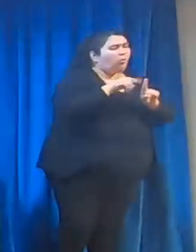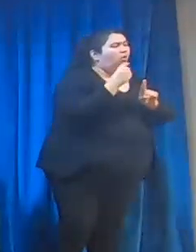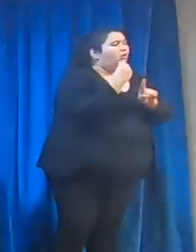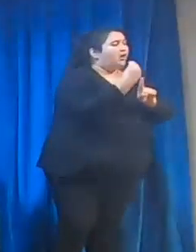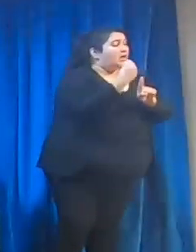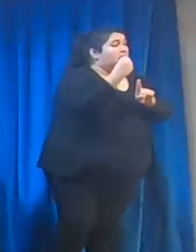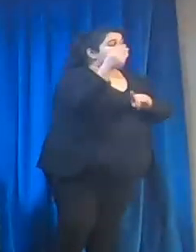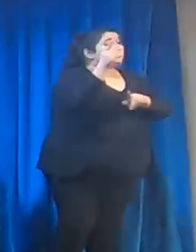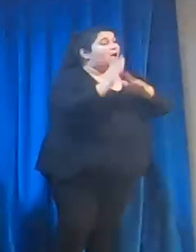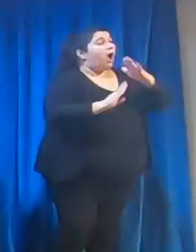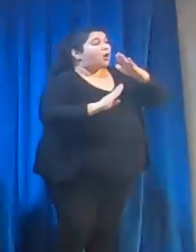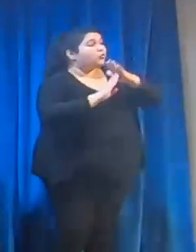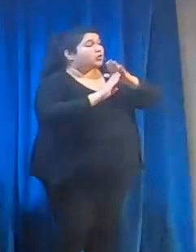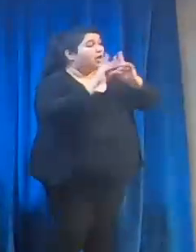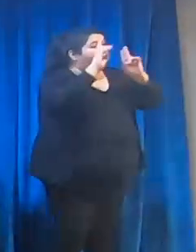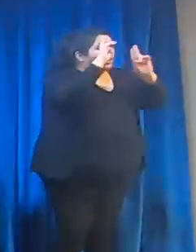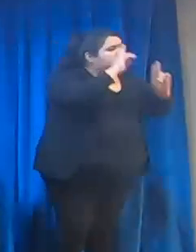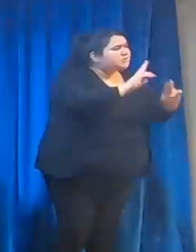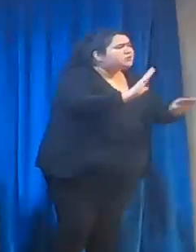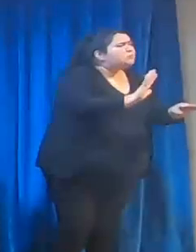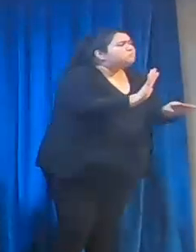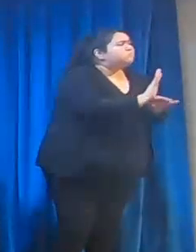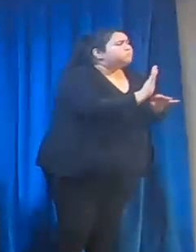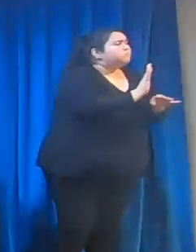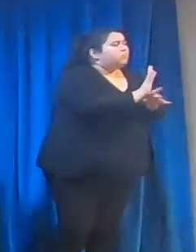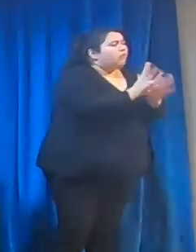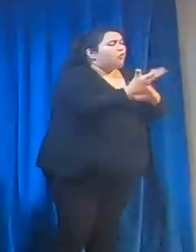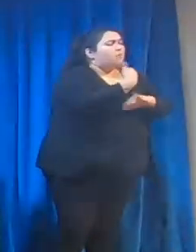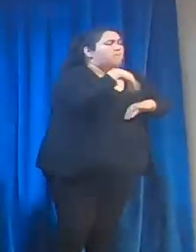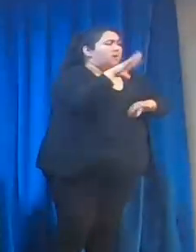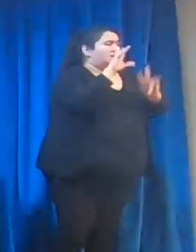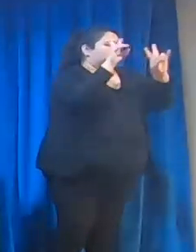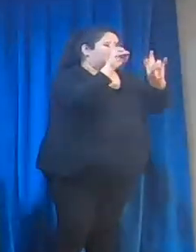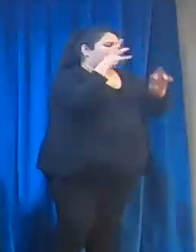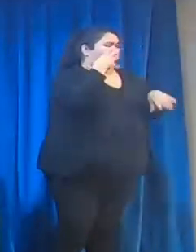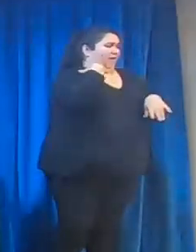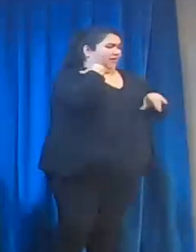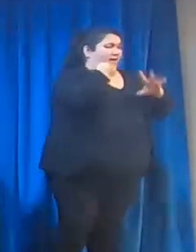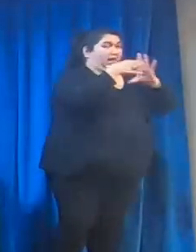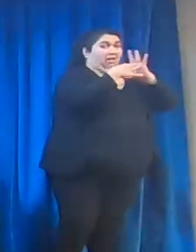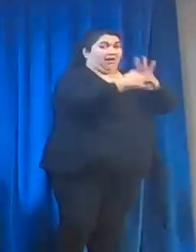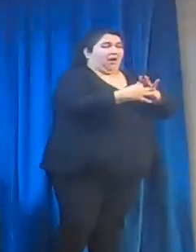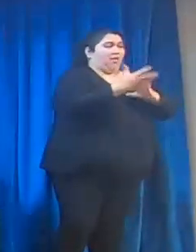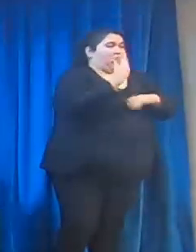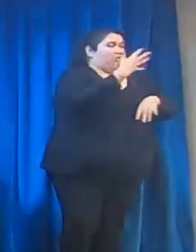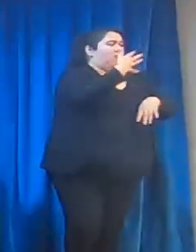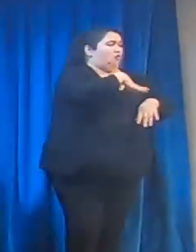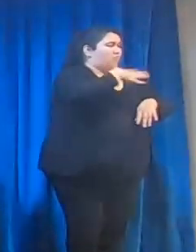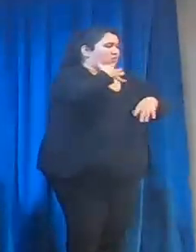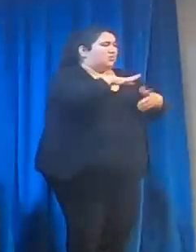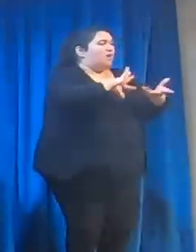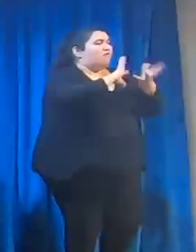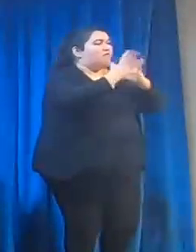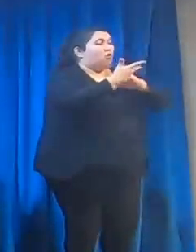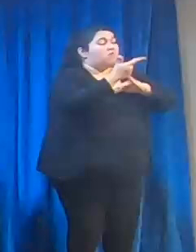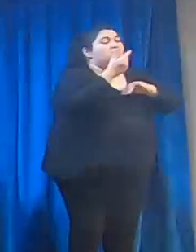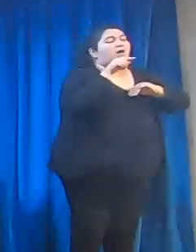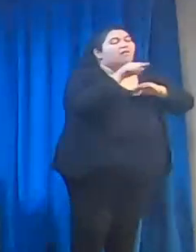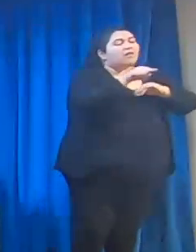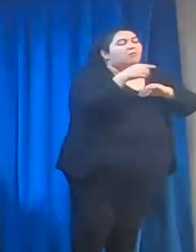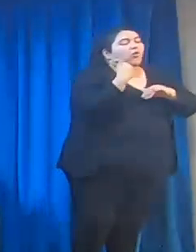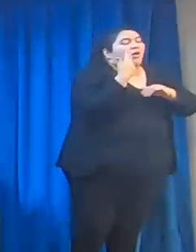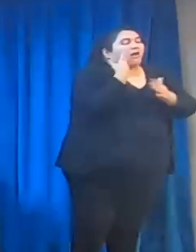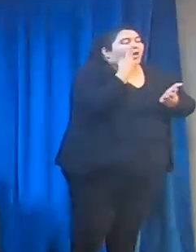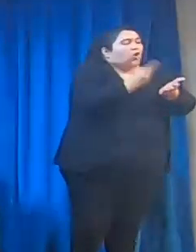autoridad y respeto repite para mí una preocupación mucho más general ligada a comprender las formas de expresión de